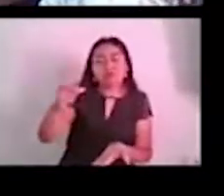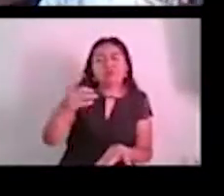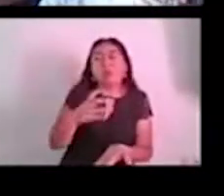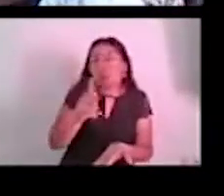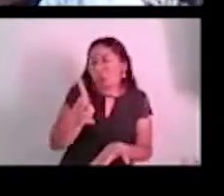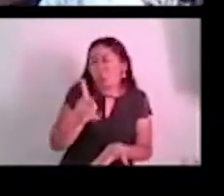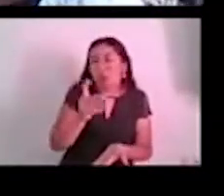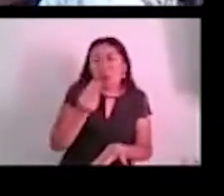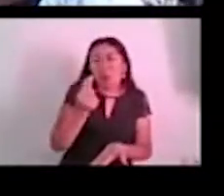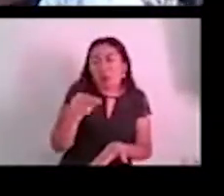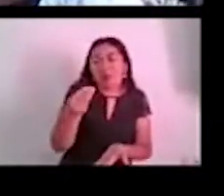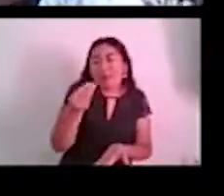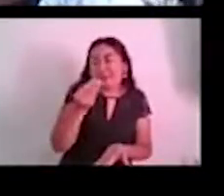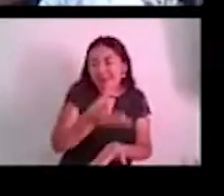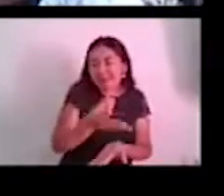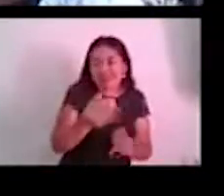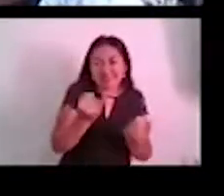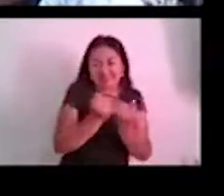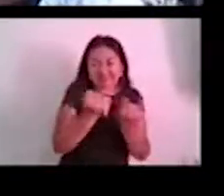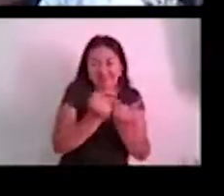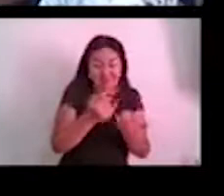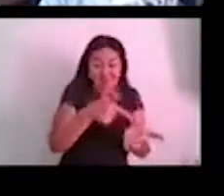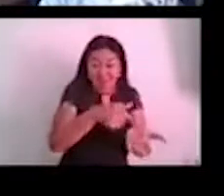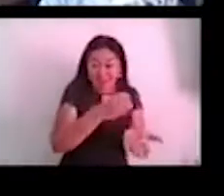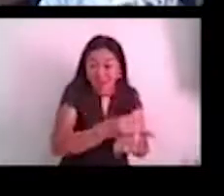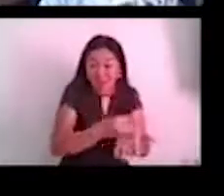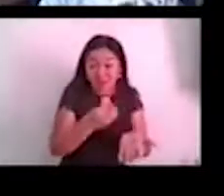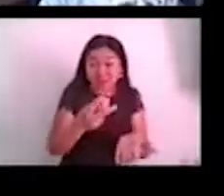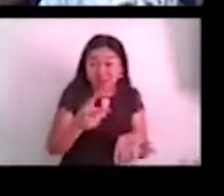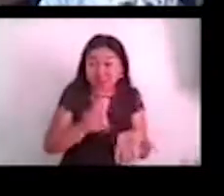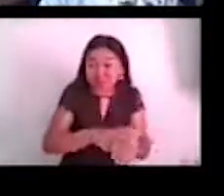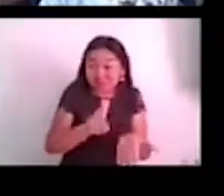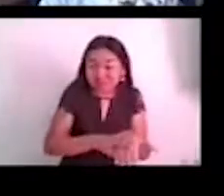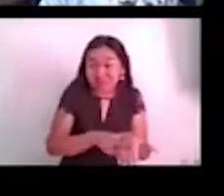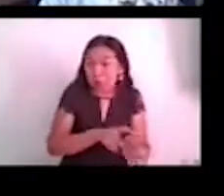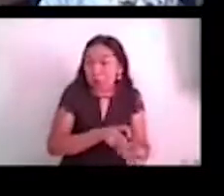excremento de la diosa, o sea que no valían tanto.